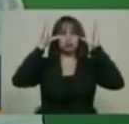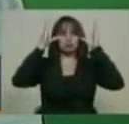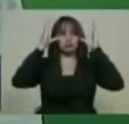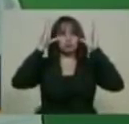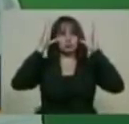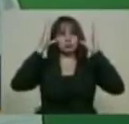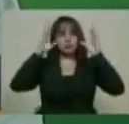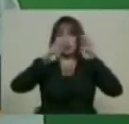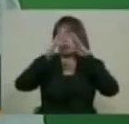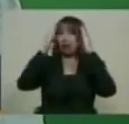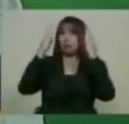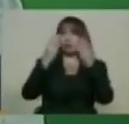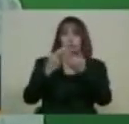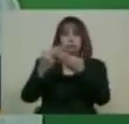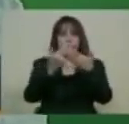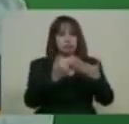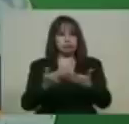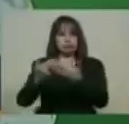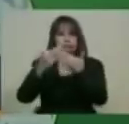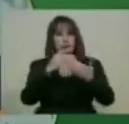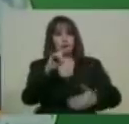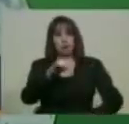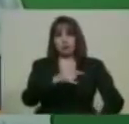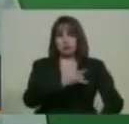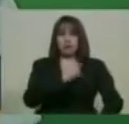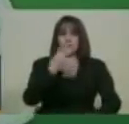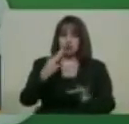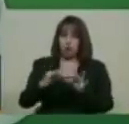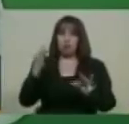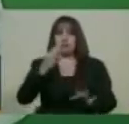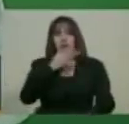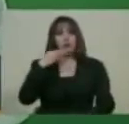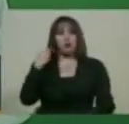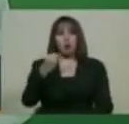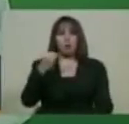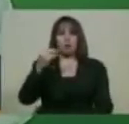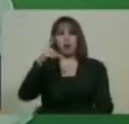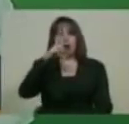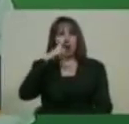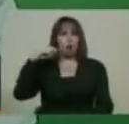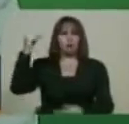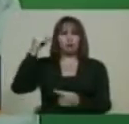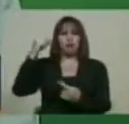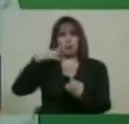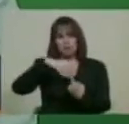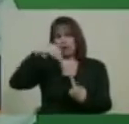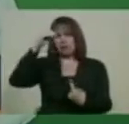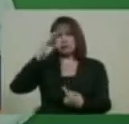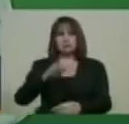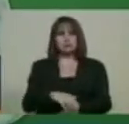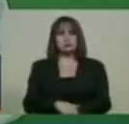en el mundo entero. Tuvo la fortuna, muy joven, de estudiar en Londres, en París.